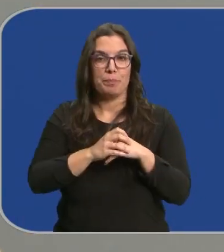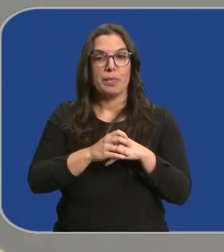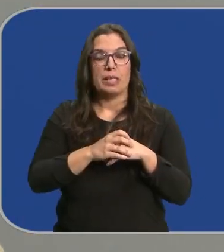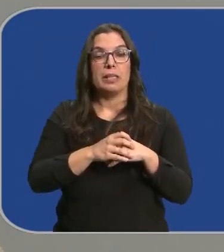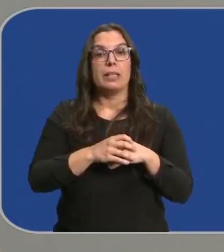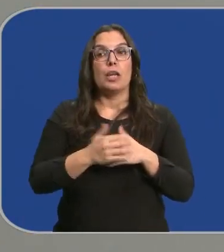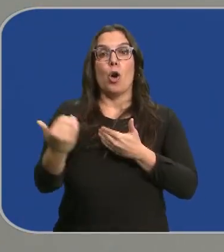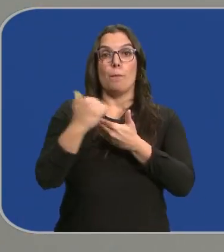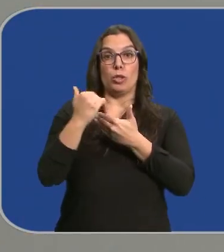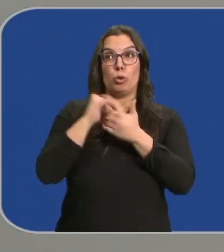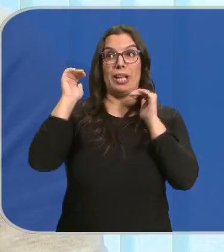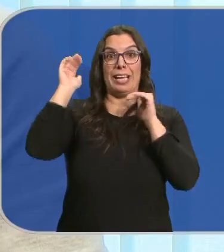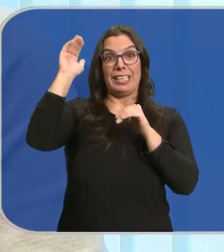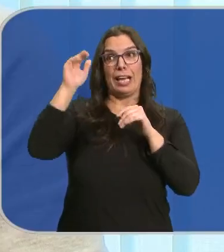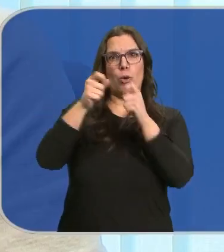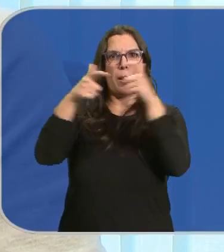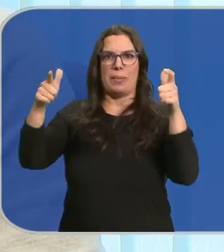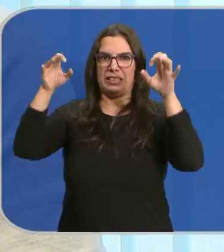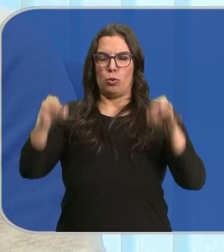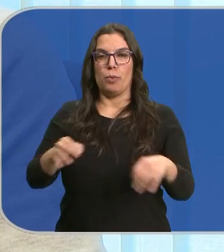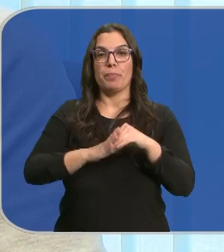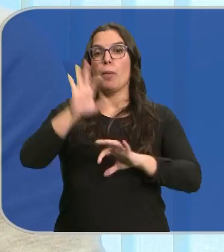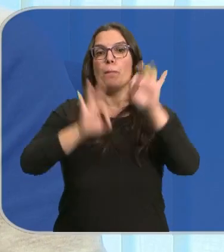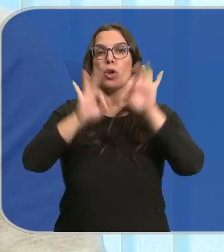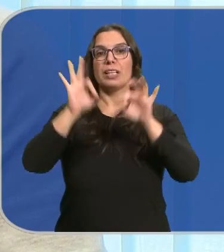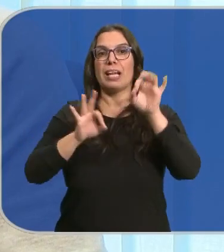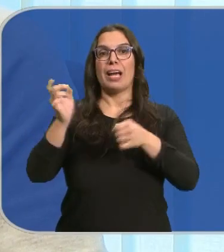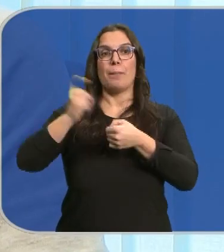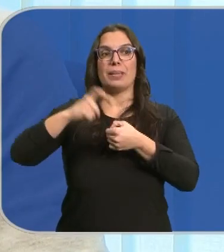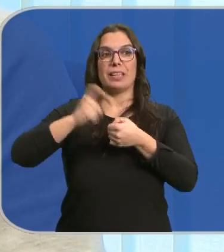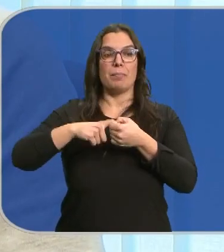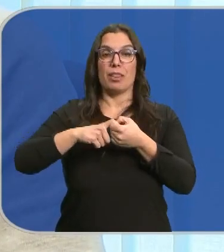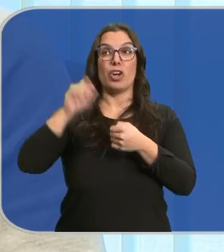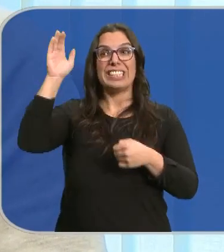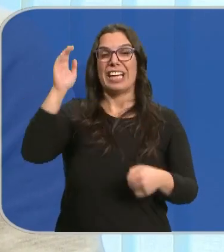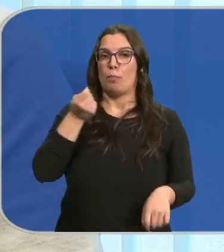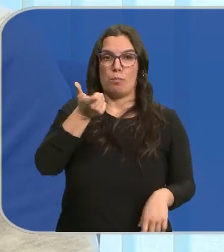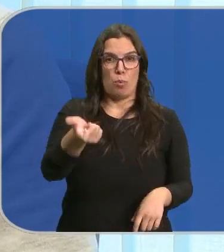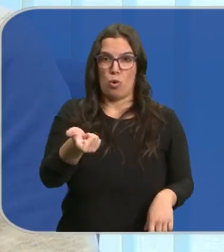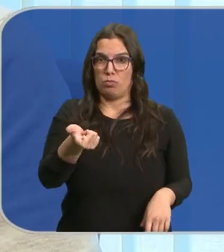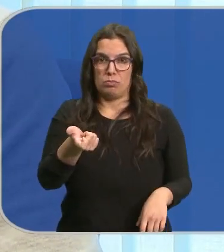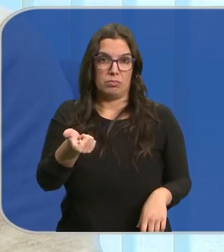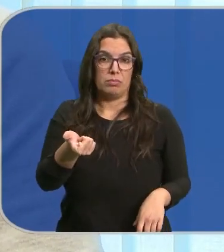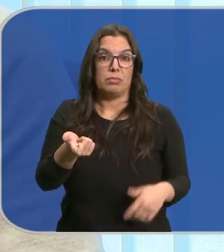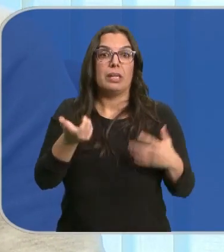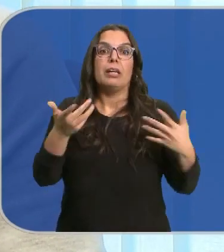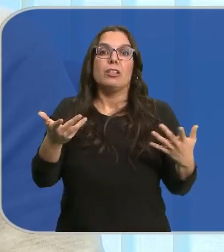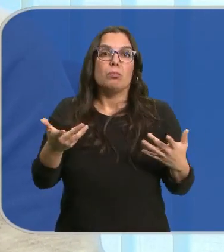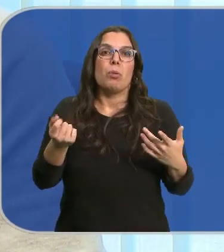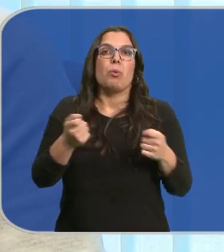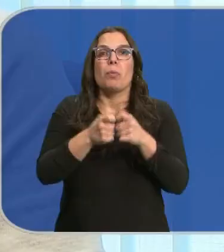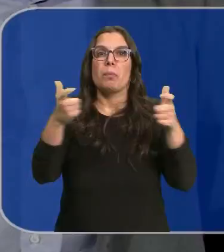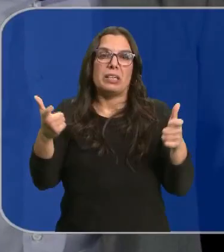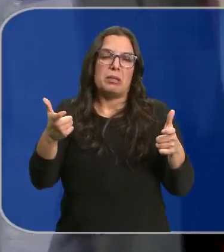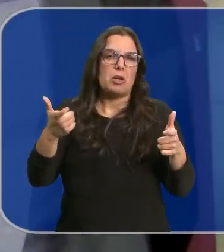a que haya más votantes desde el extranjero. El porcentaje de participación en las elecciones locales del voto extranjero es muy pequeño y en este caso pues a lo mejor sube un poco, pero no